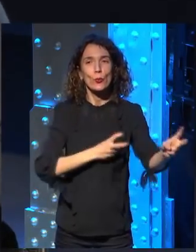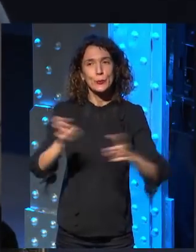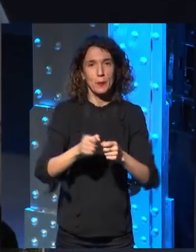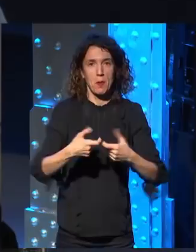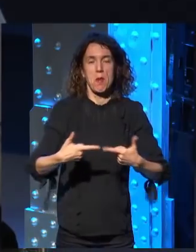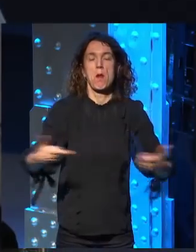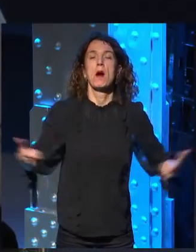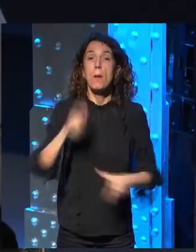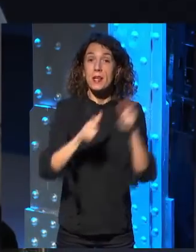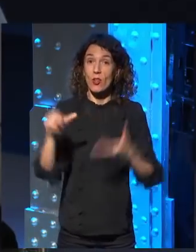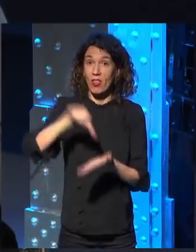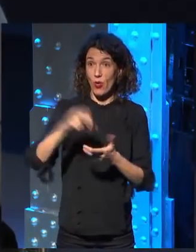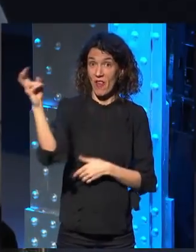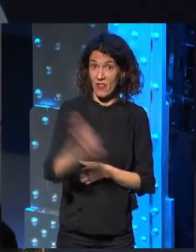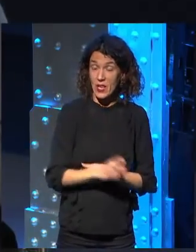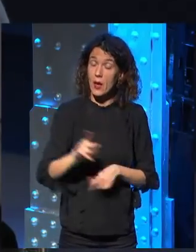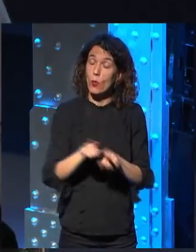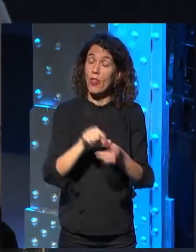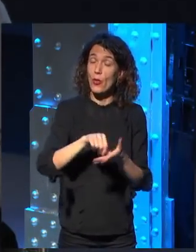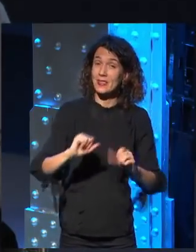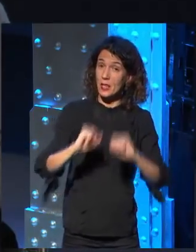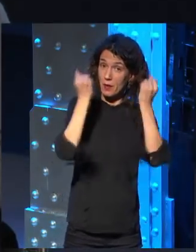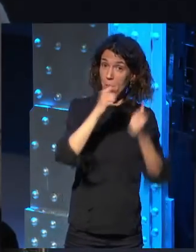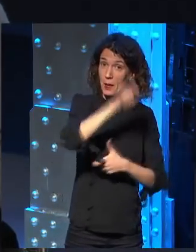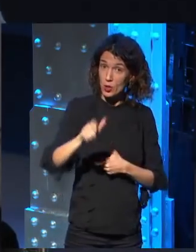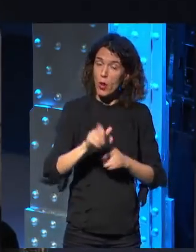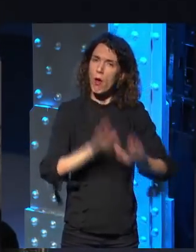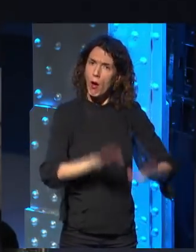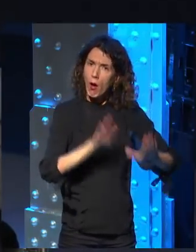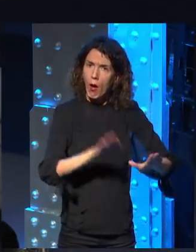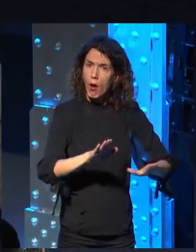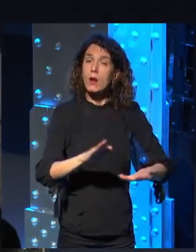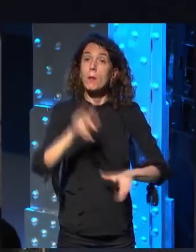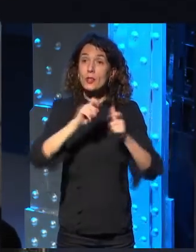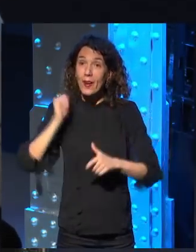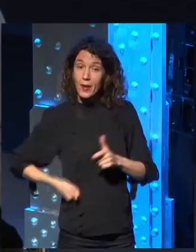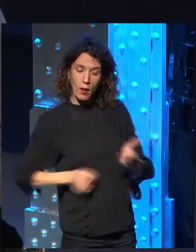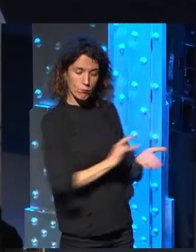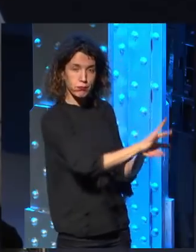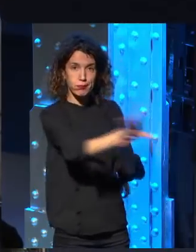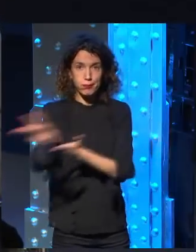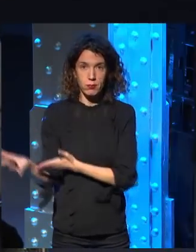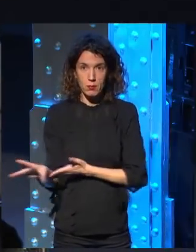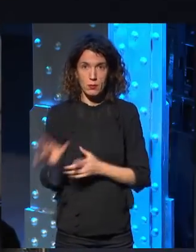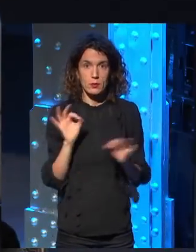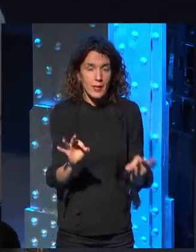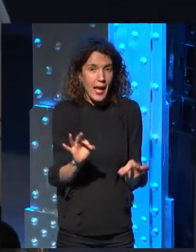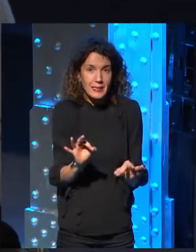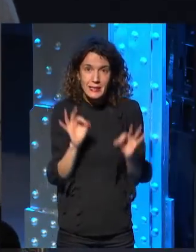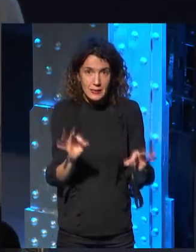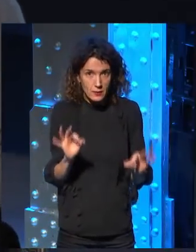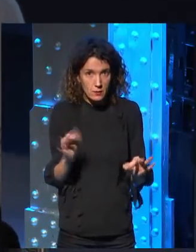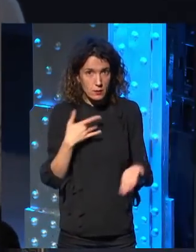dinero que llega a la ciudad, que ha sido salvada por los que no se fueron, los expulsa. Eso es lo que está